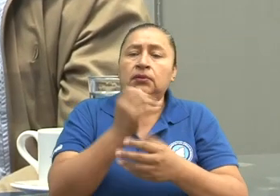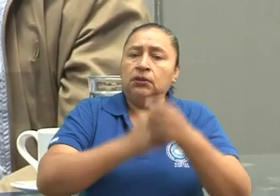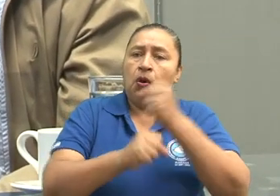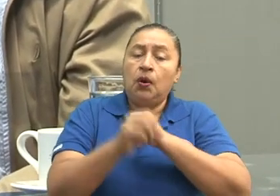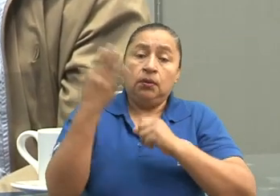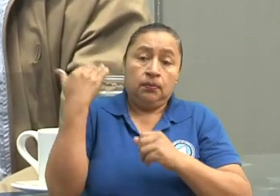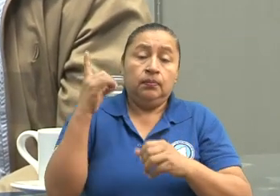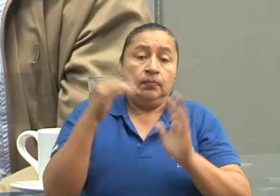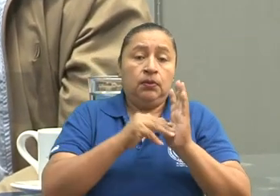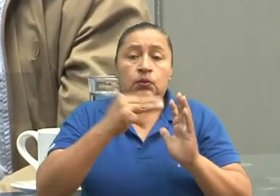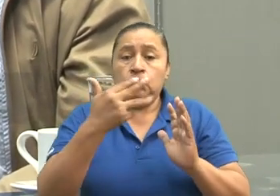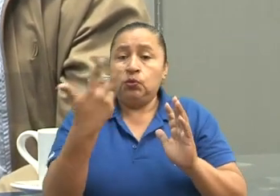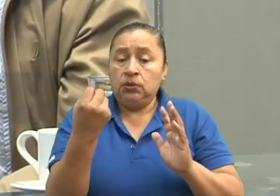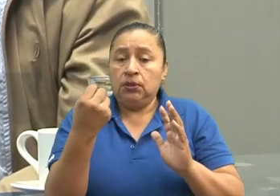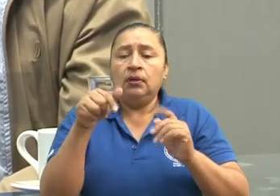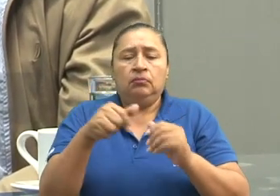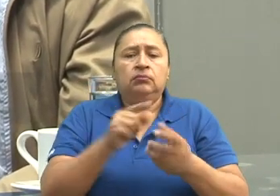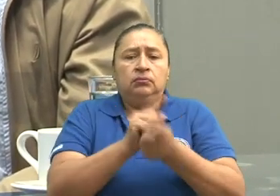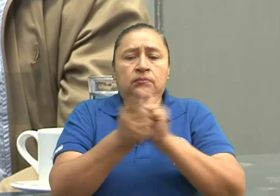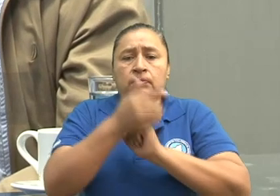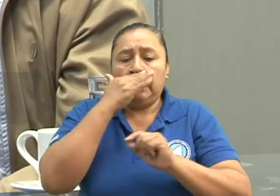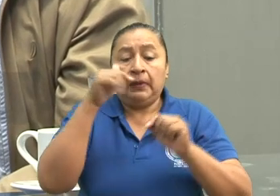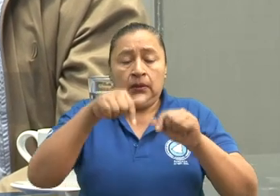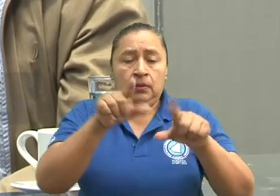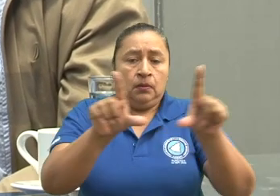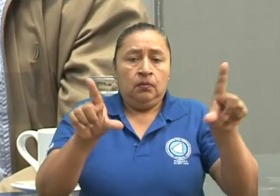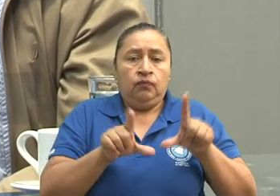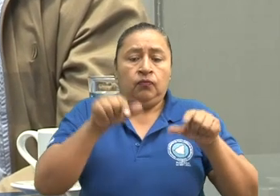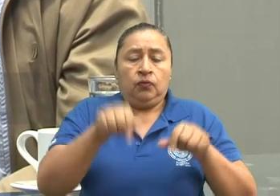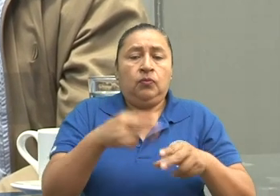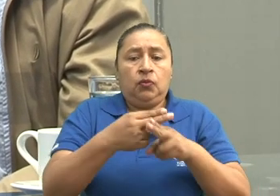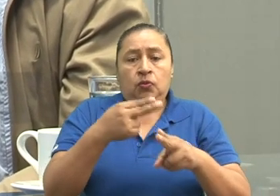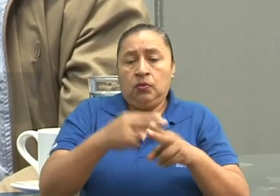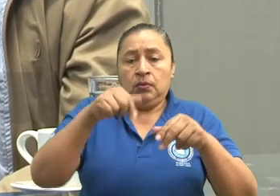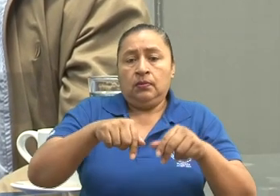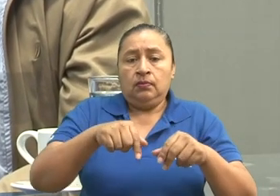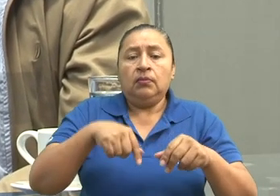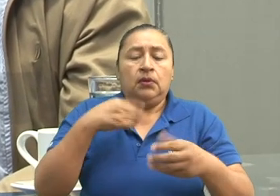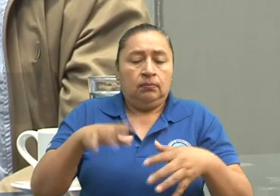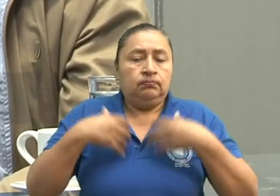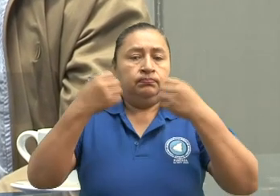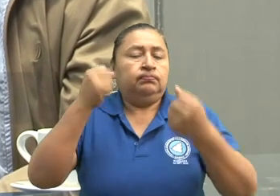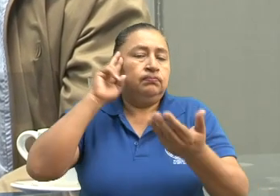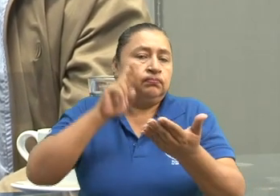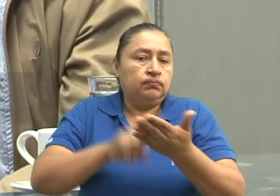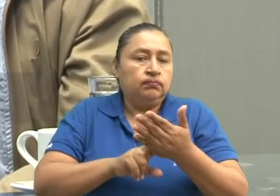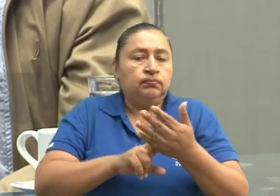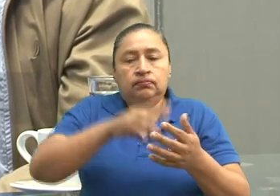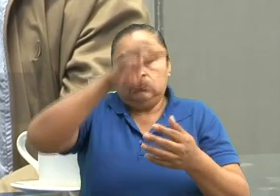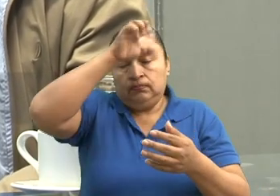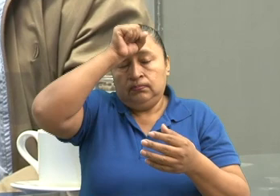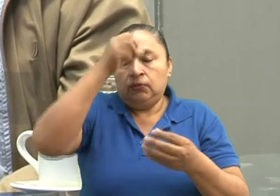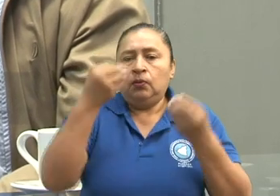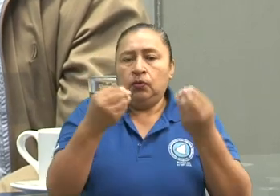80 por la revolución este recinto, como un recinto que reivindica la memoria